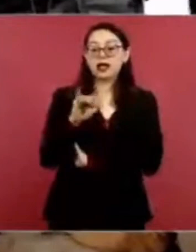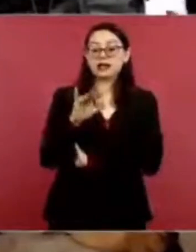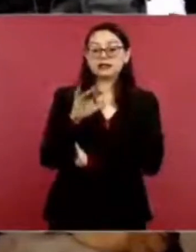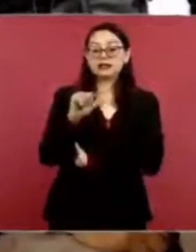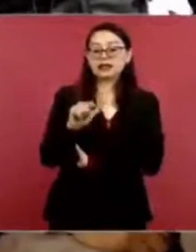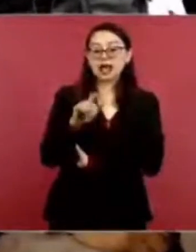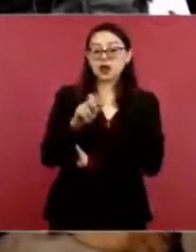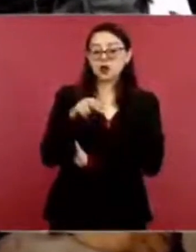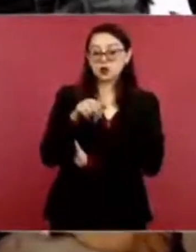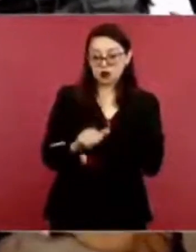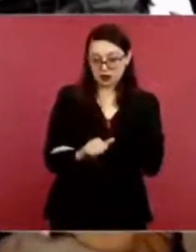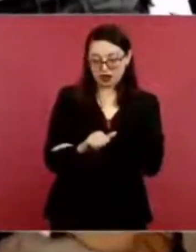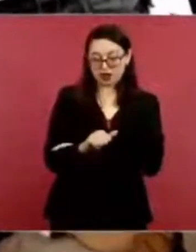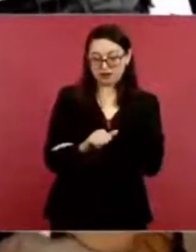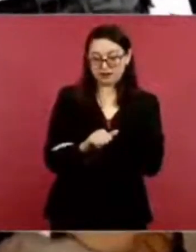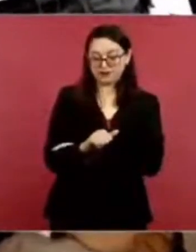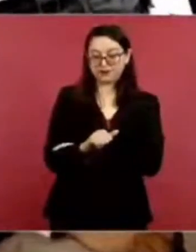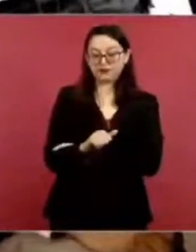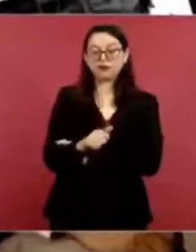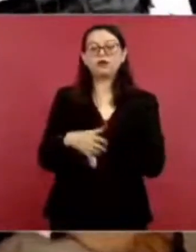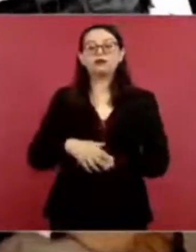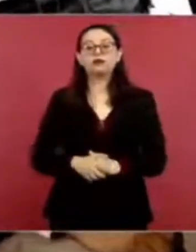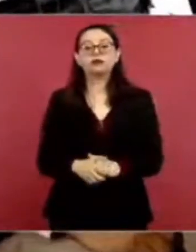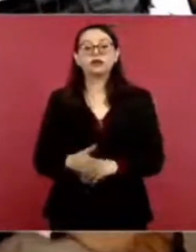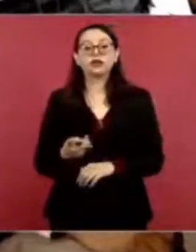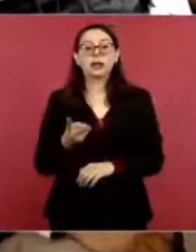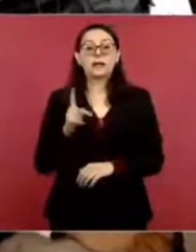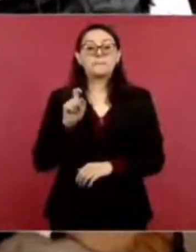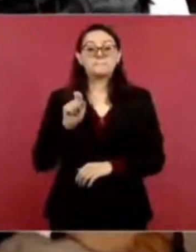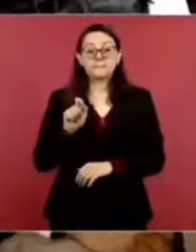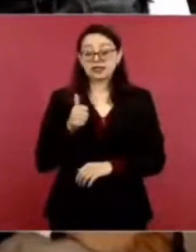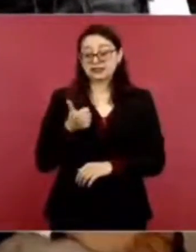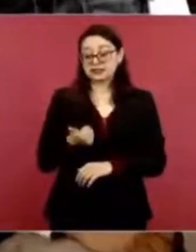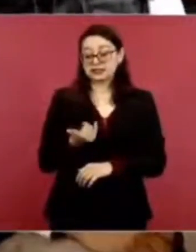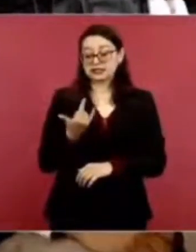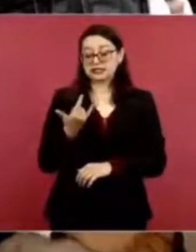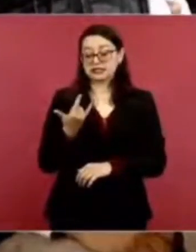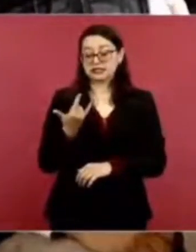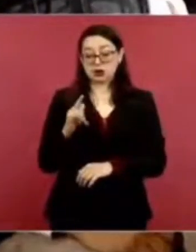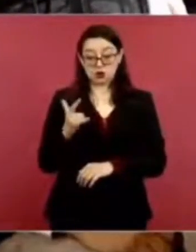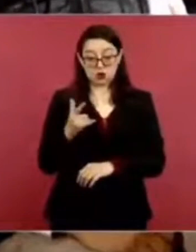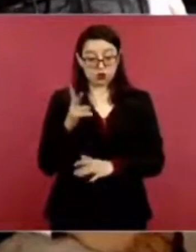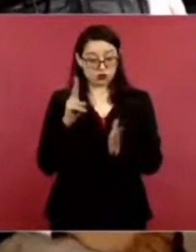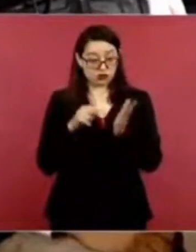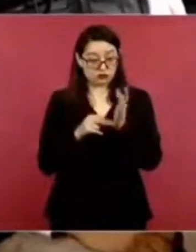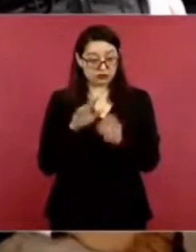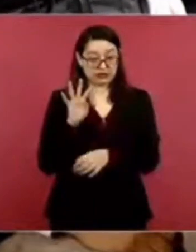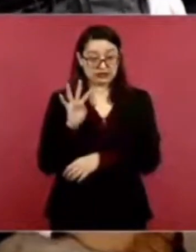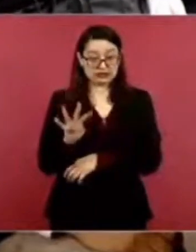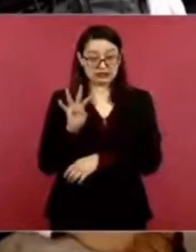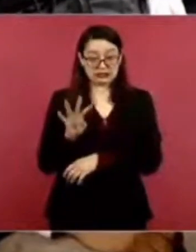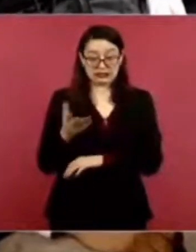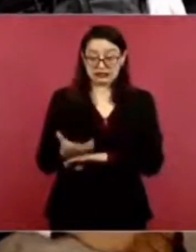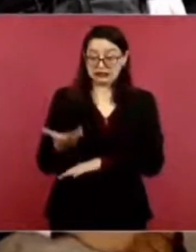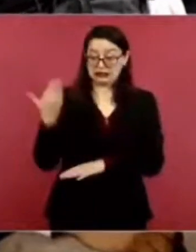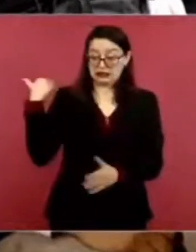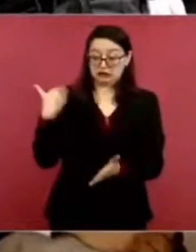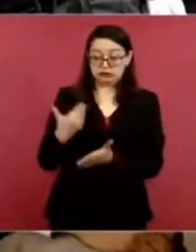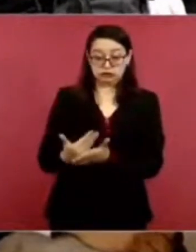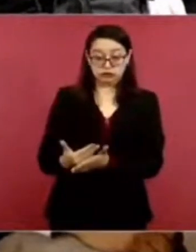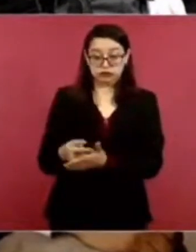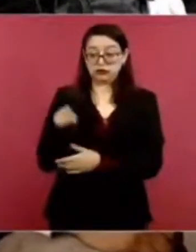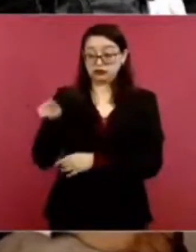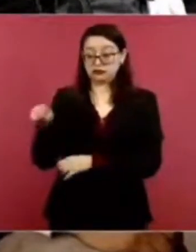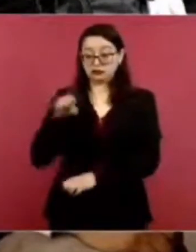Abraham y su hermano, el 26 de junio de 2019, obtuvieron y han mantenido el control de la empresa